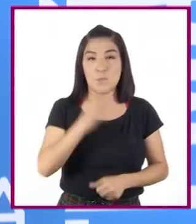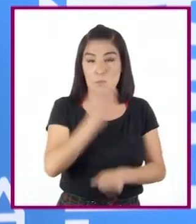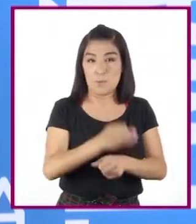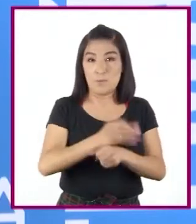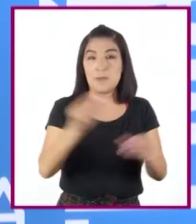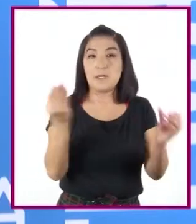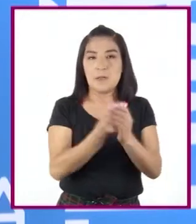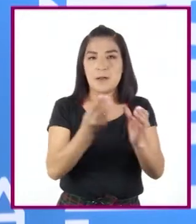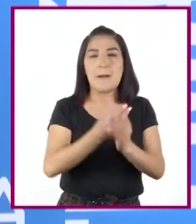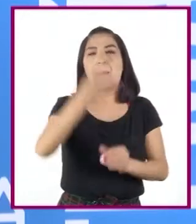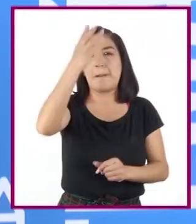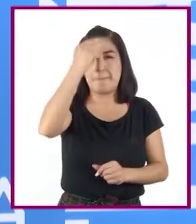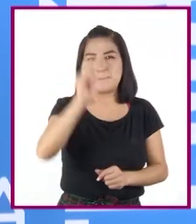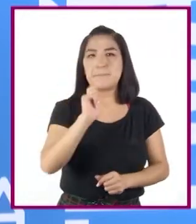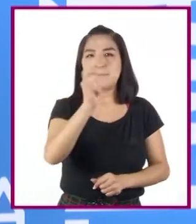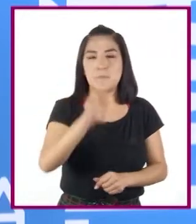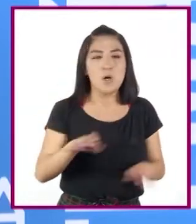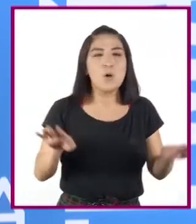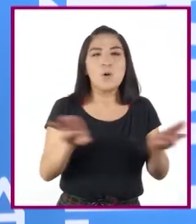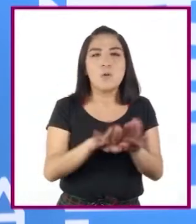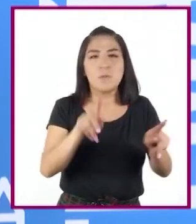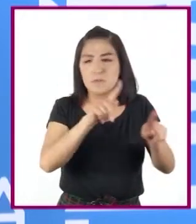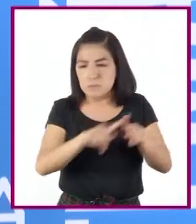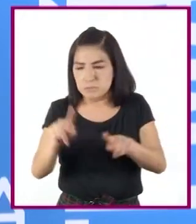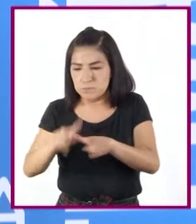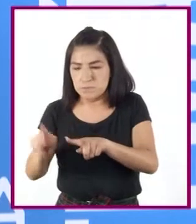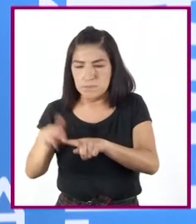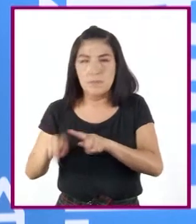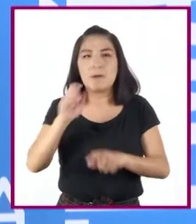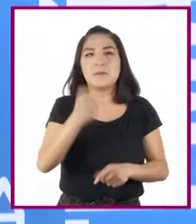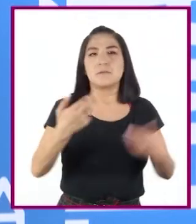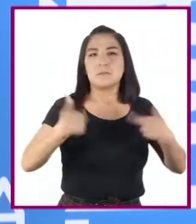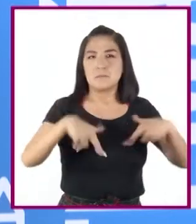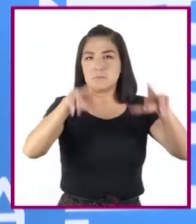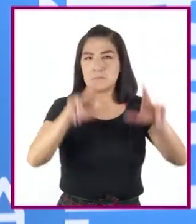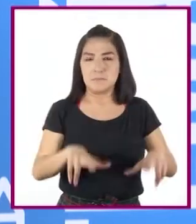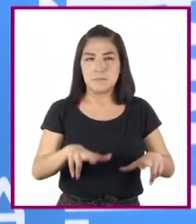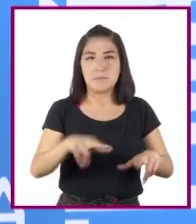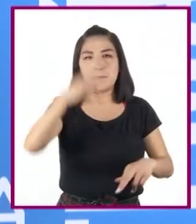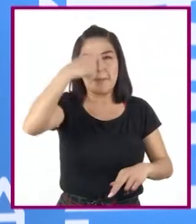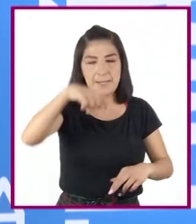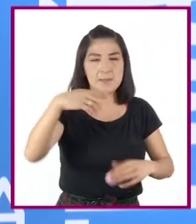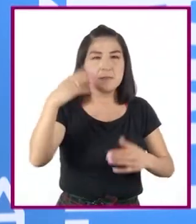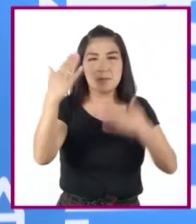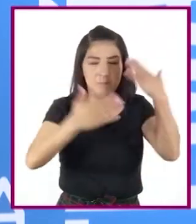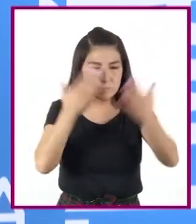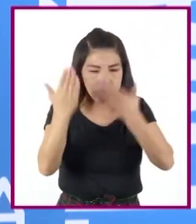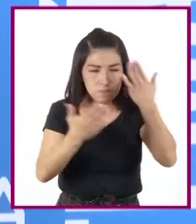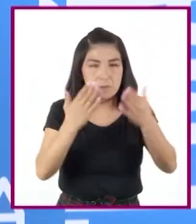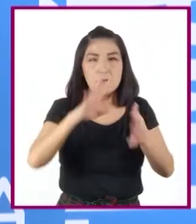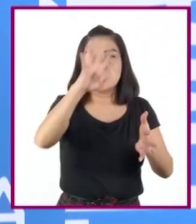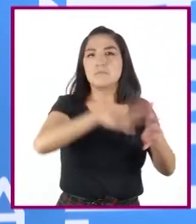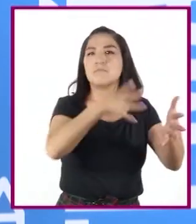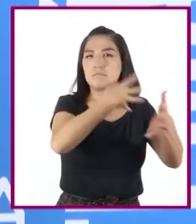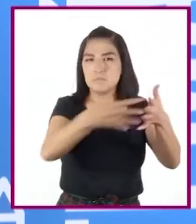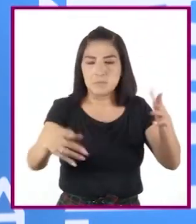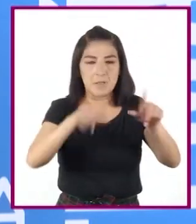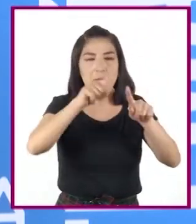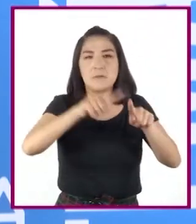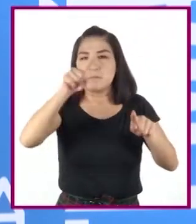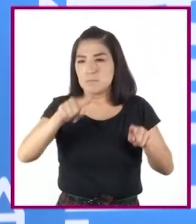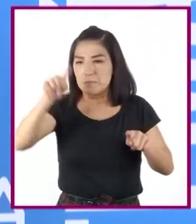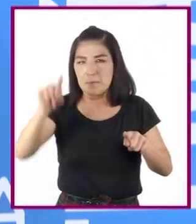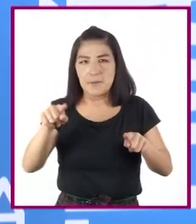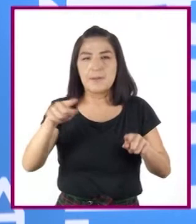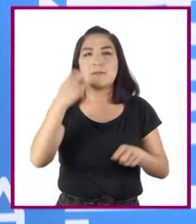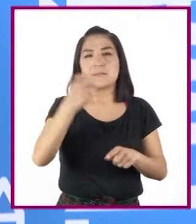sesión aprenderemos cómo dichas magnitudes se representan para su análisis en tablas y en gráficas en el